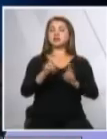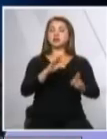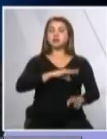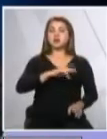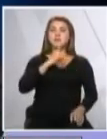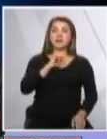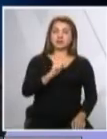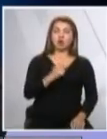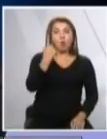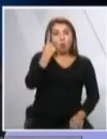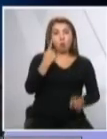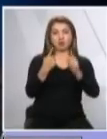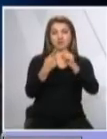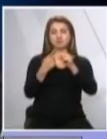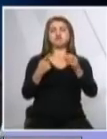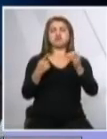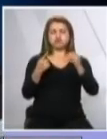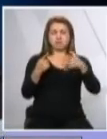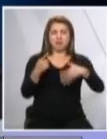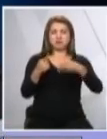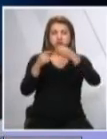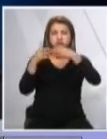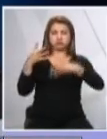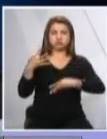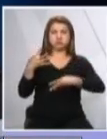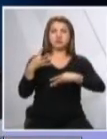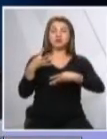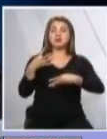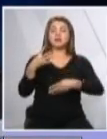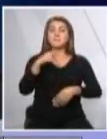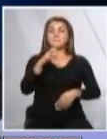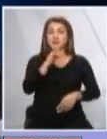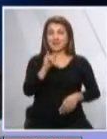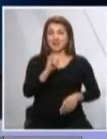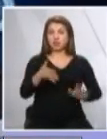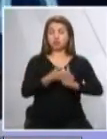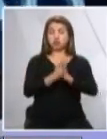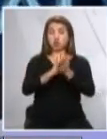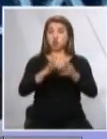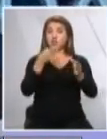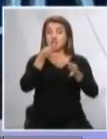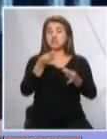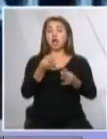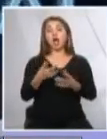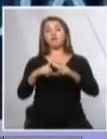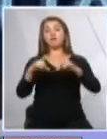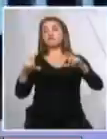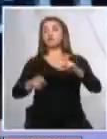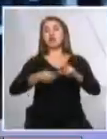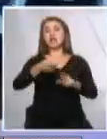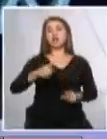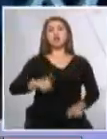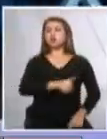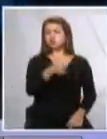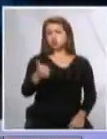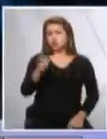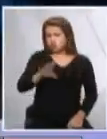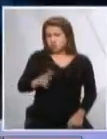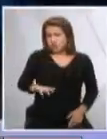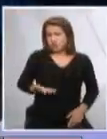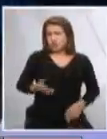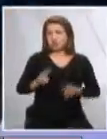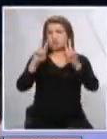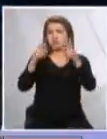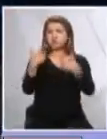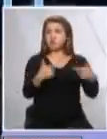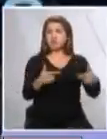política es una de las aristas de ese caso. Pero lo que dice Pérez Lloma es que todo el mundo reacciona diciendo ay, fulanito dio una boleta y todos sabíamos, todos los que estábamos metidos en